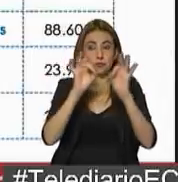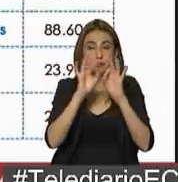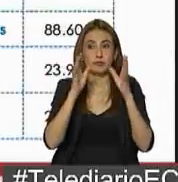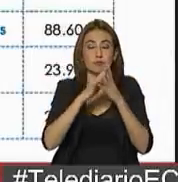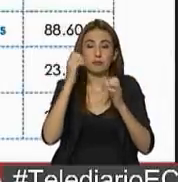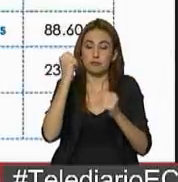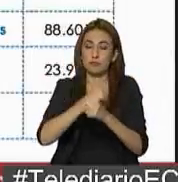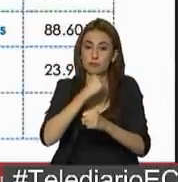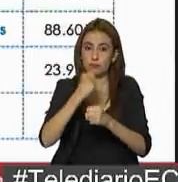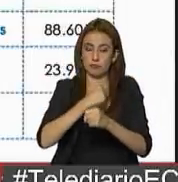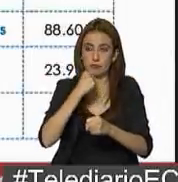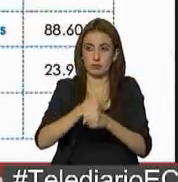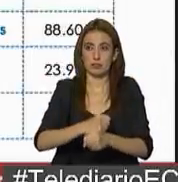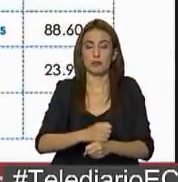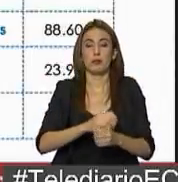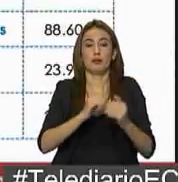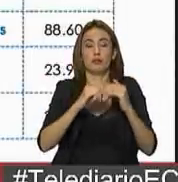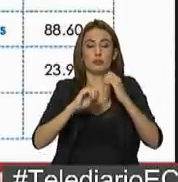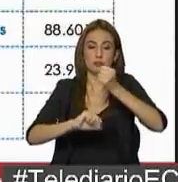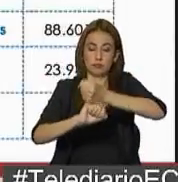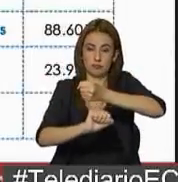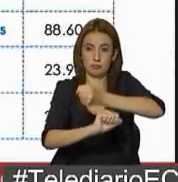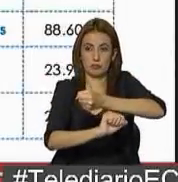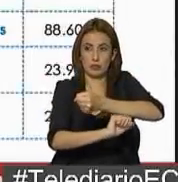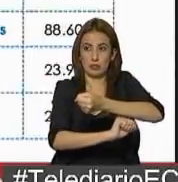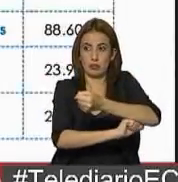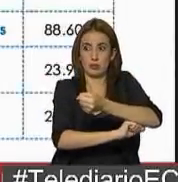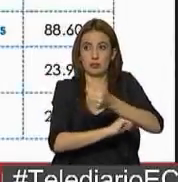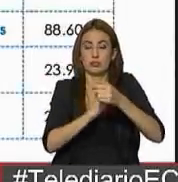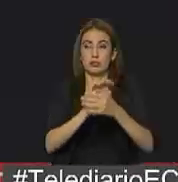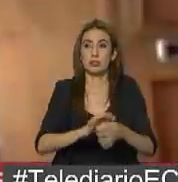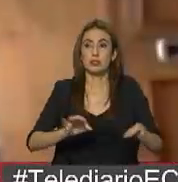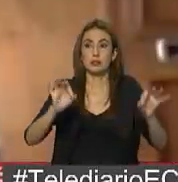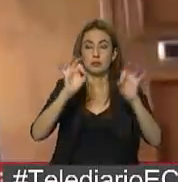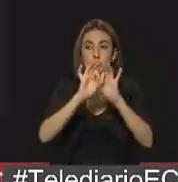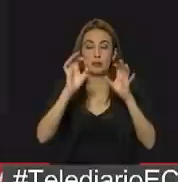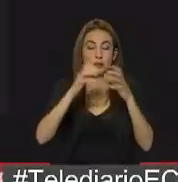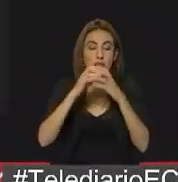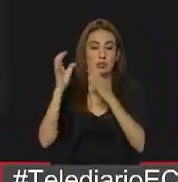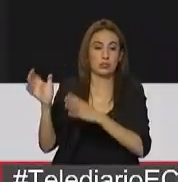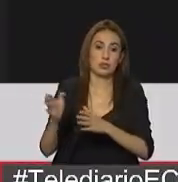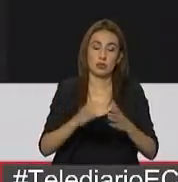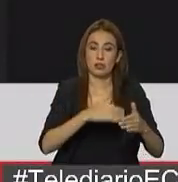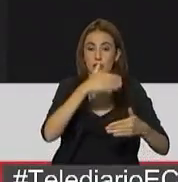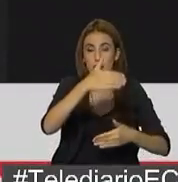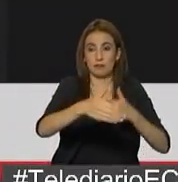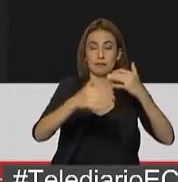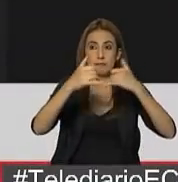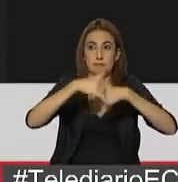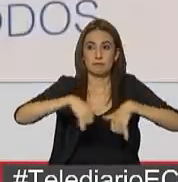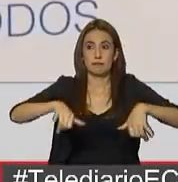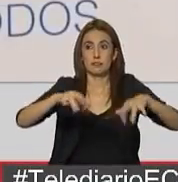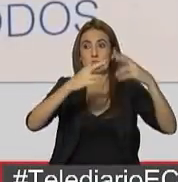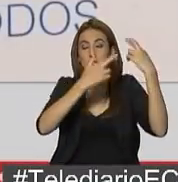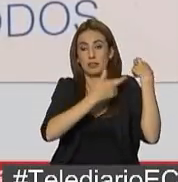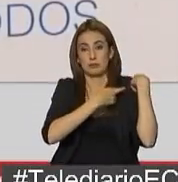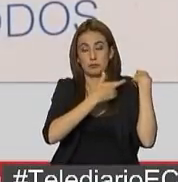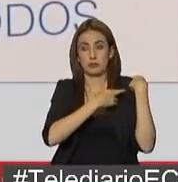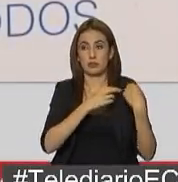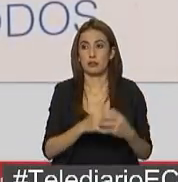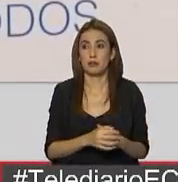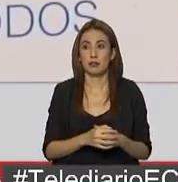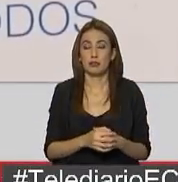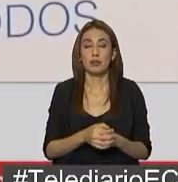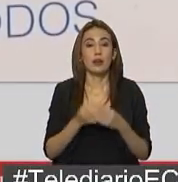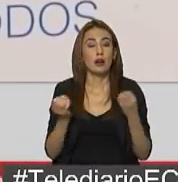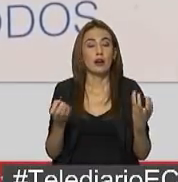para garantizar la sostenibilidad de las empresas y, lo más importante, poder garantizar un consumo responsable. Es por eso que las